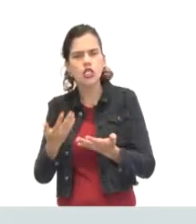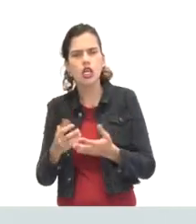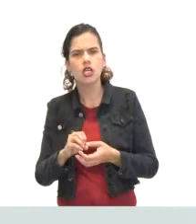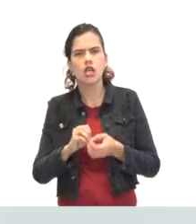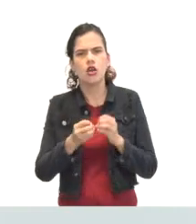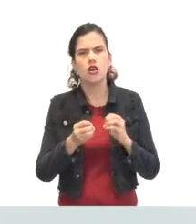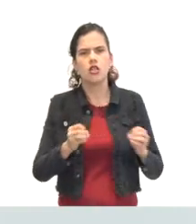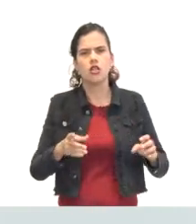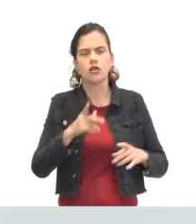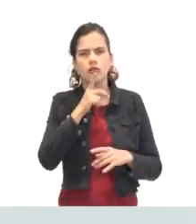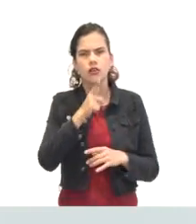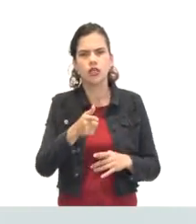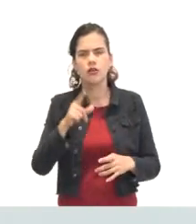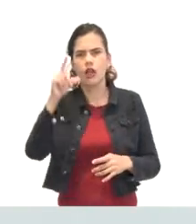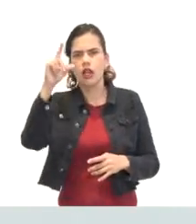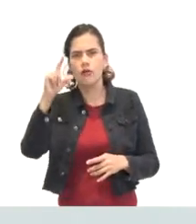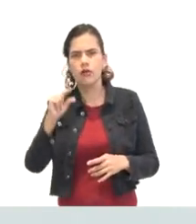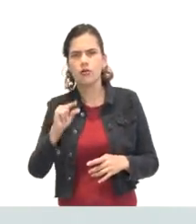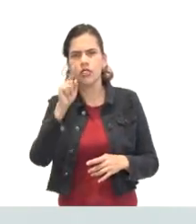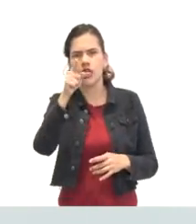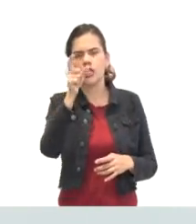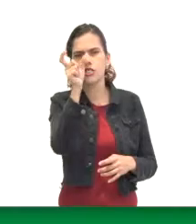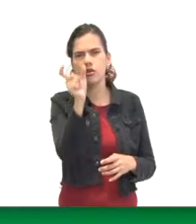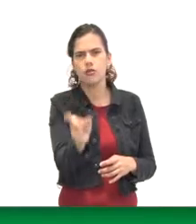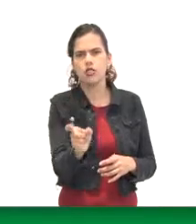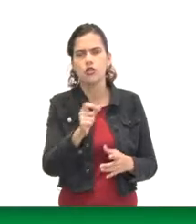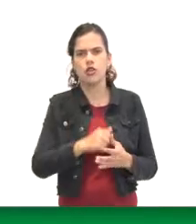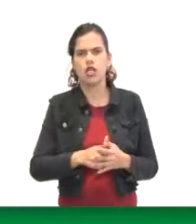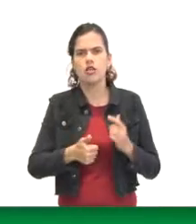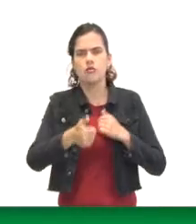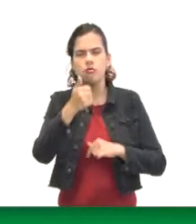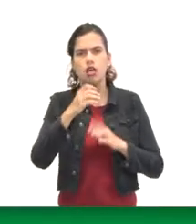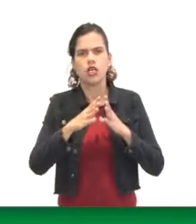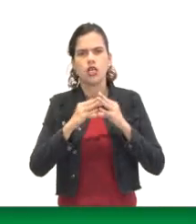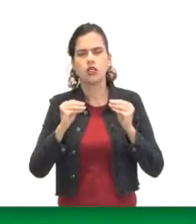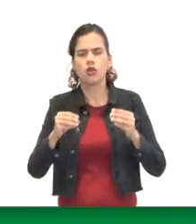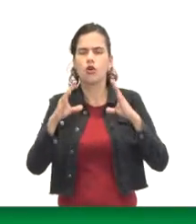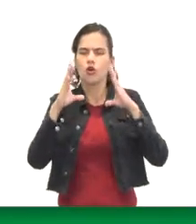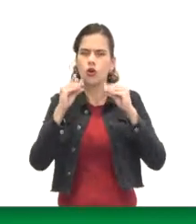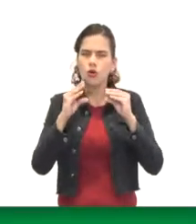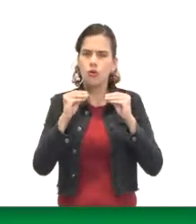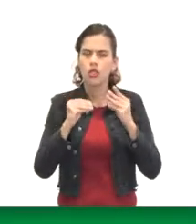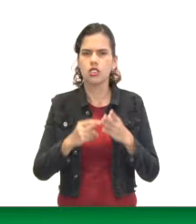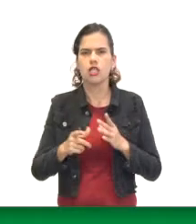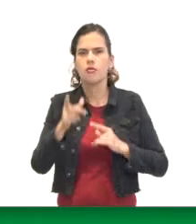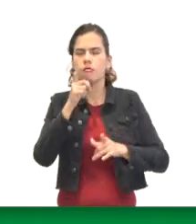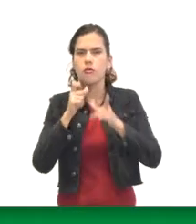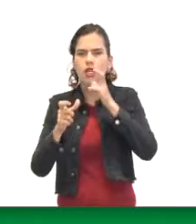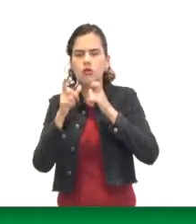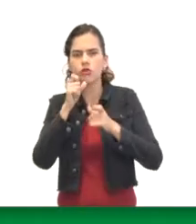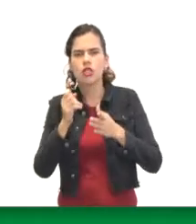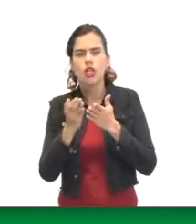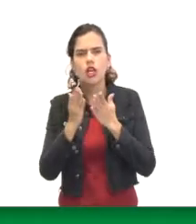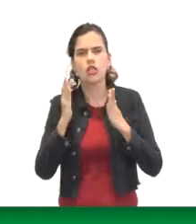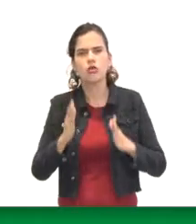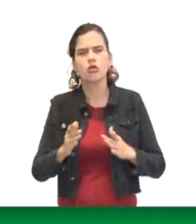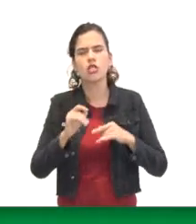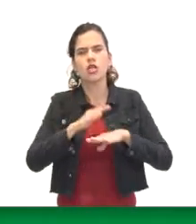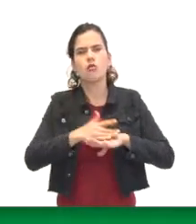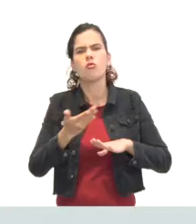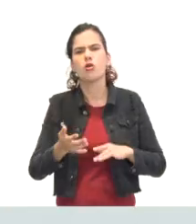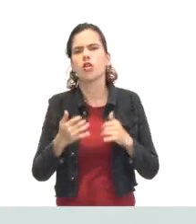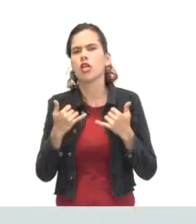frases que van a minimizar a esa persona. Y sobre todo, conversar, preguntarle al estudiante por